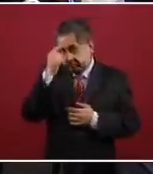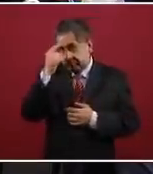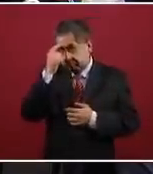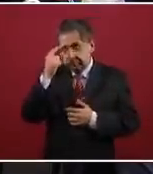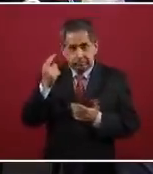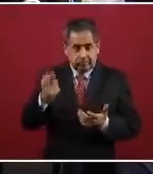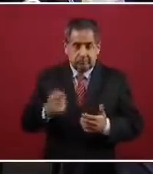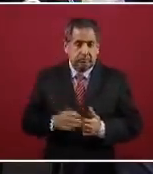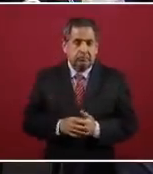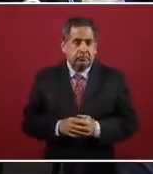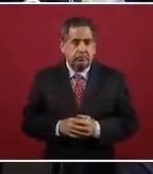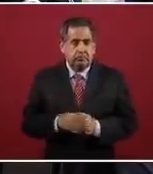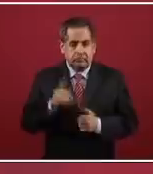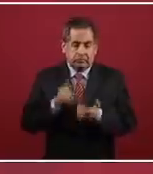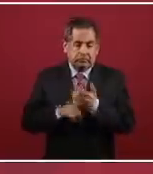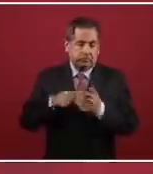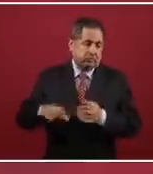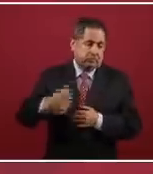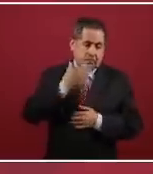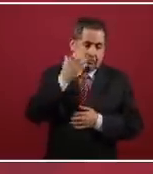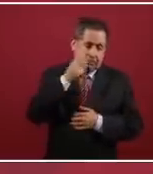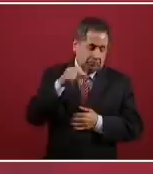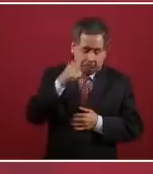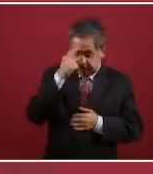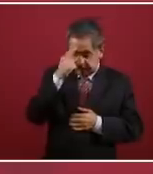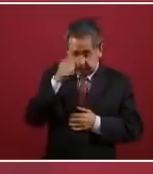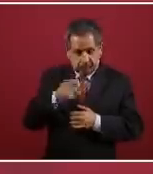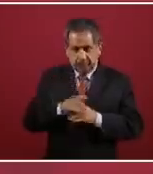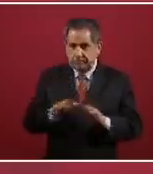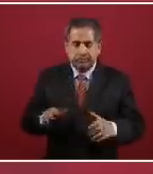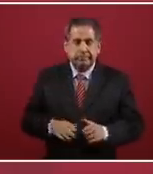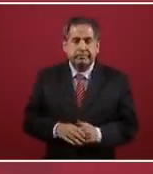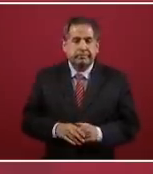mentalidad en el conservadurismo,